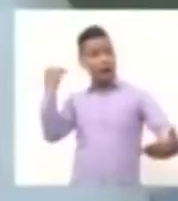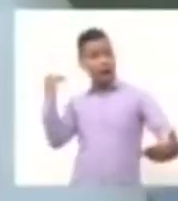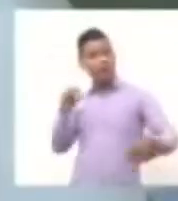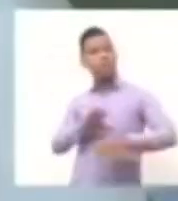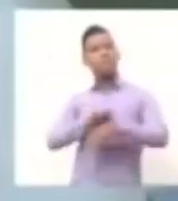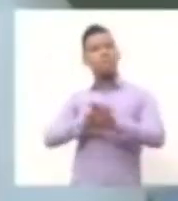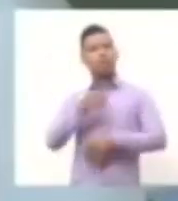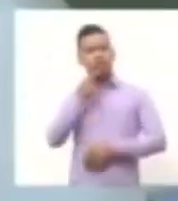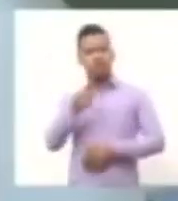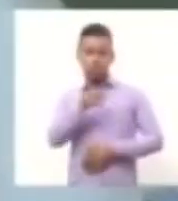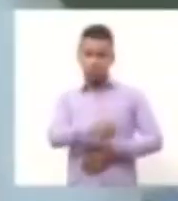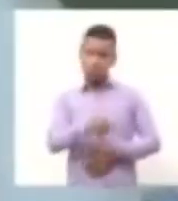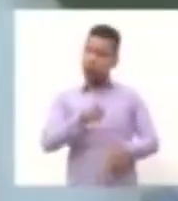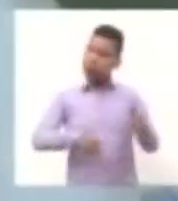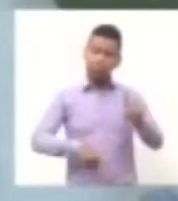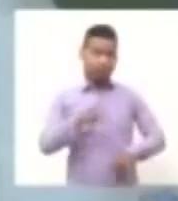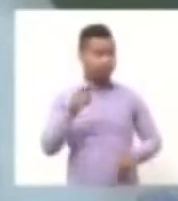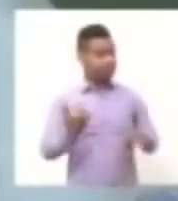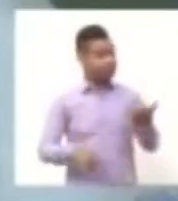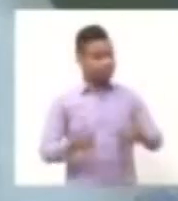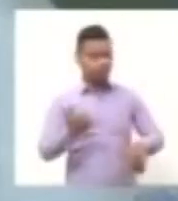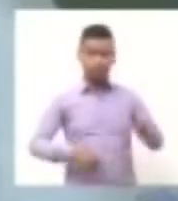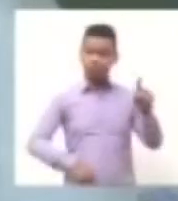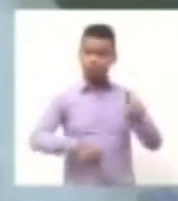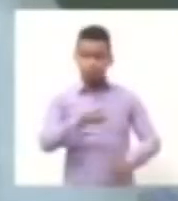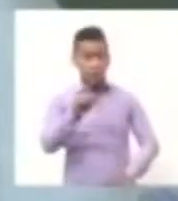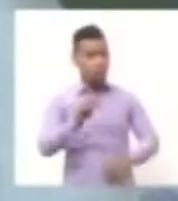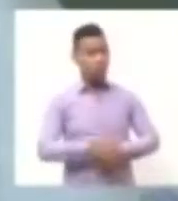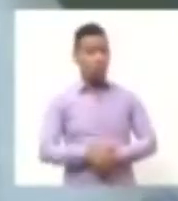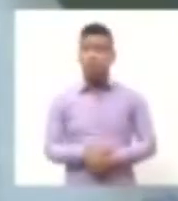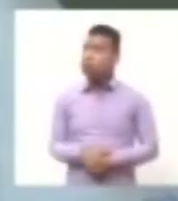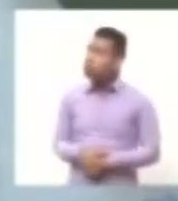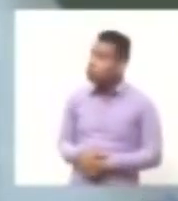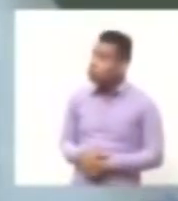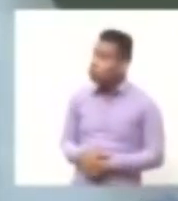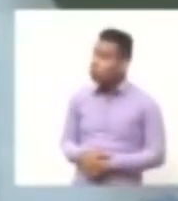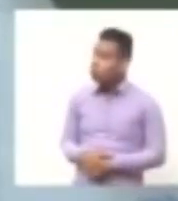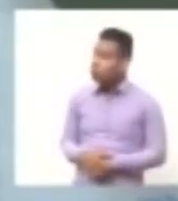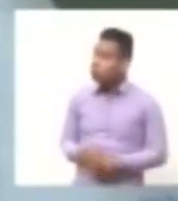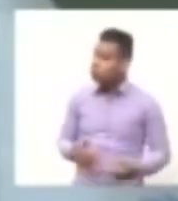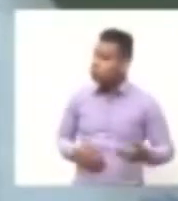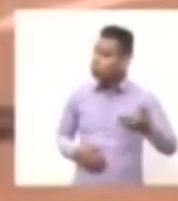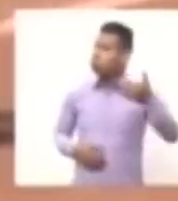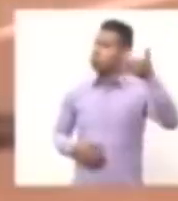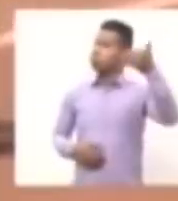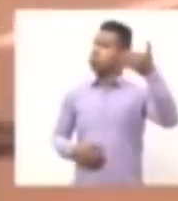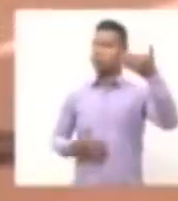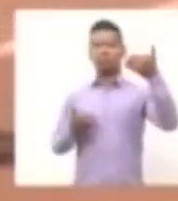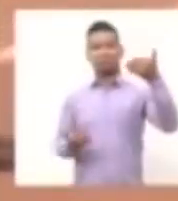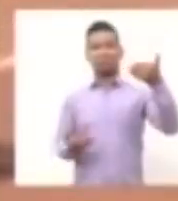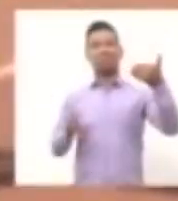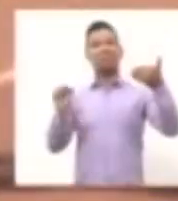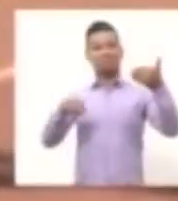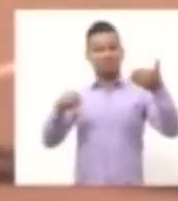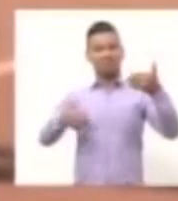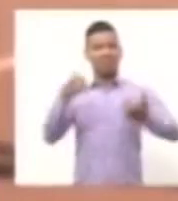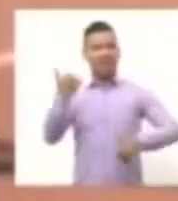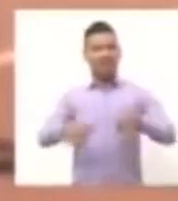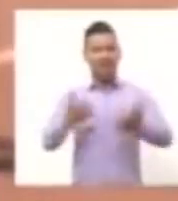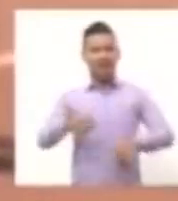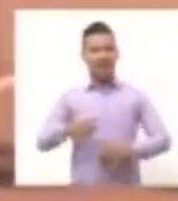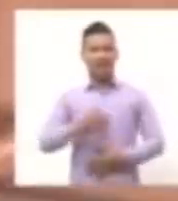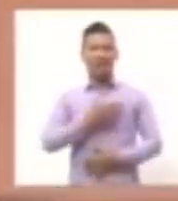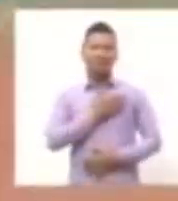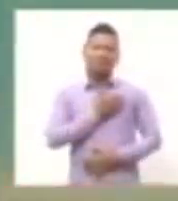jugar. Nada, que no podría jugar y bueno, yo le dije, pues mira, vas a ver que sí. Siente cariño por Colombia, que hasta